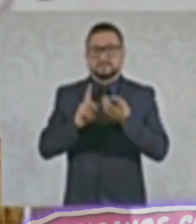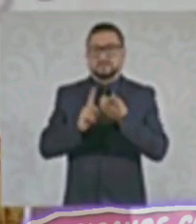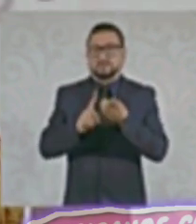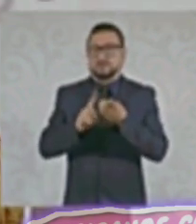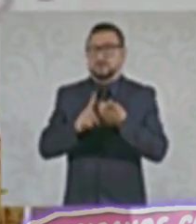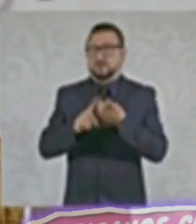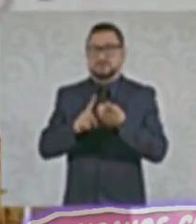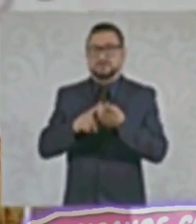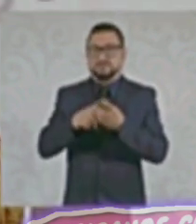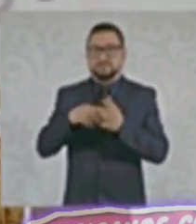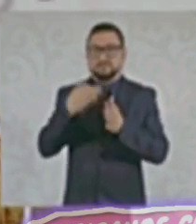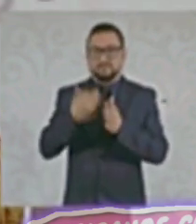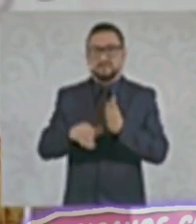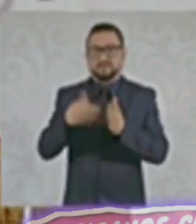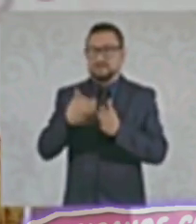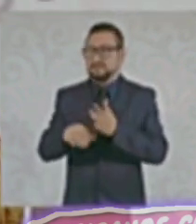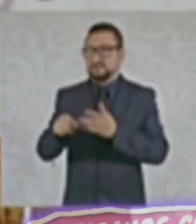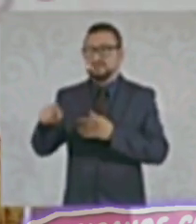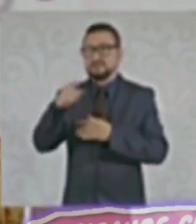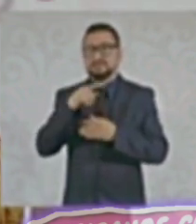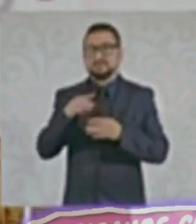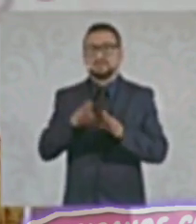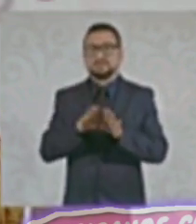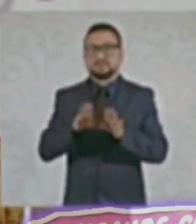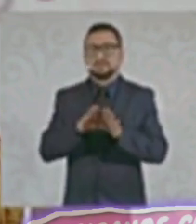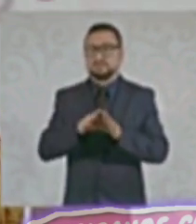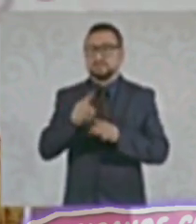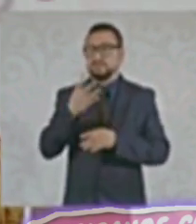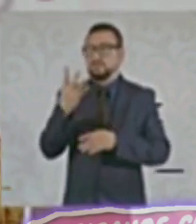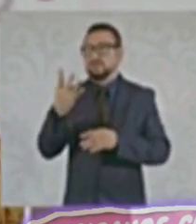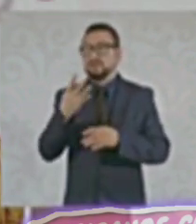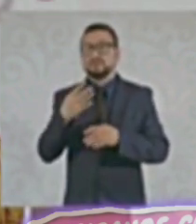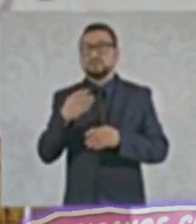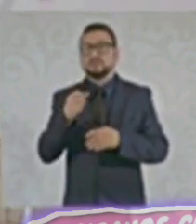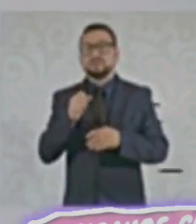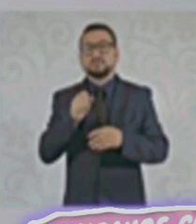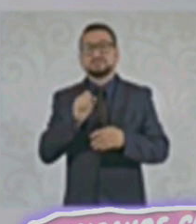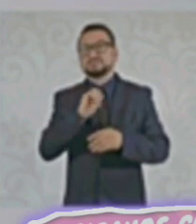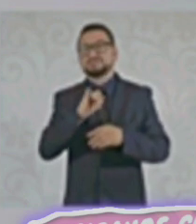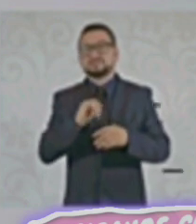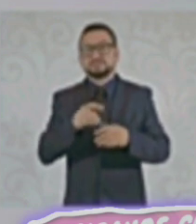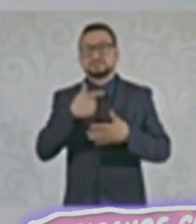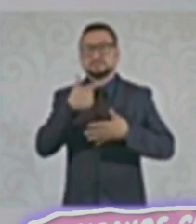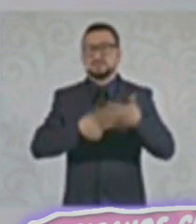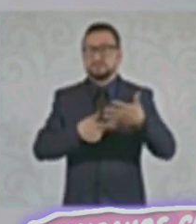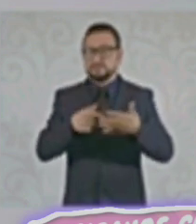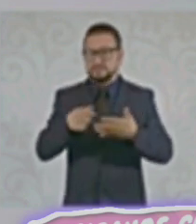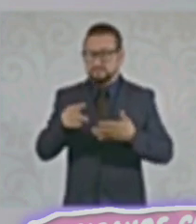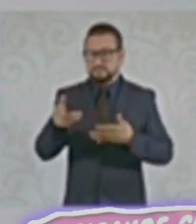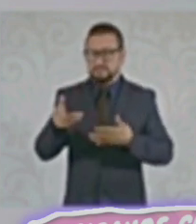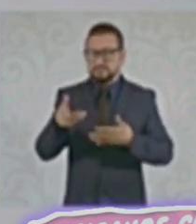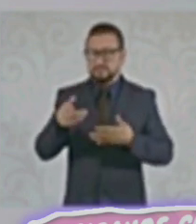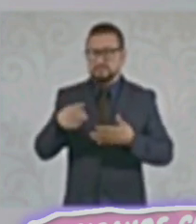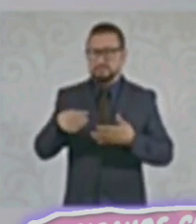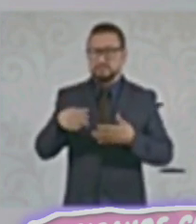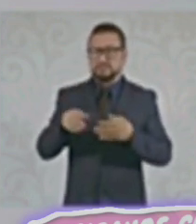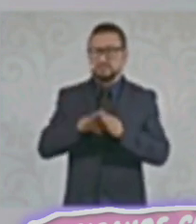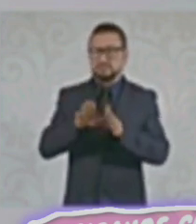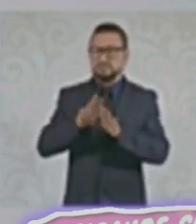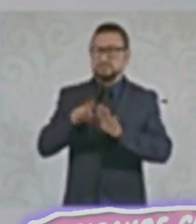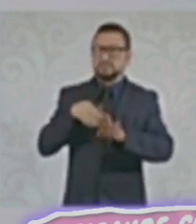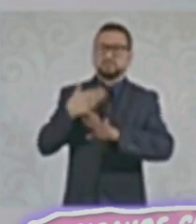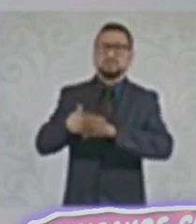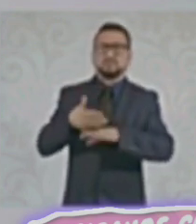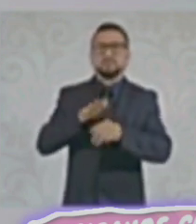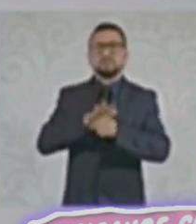están faltando los 4 que votaron a favor de enviar esta lista? ¿Actuando en contra de